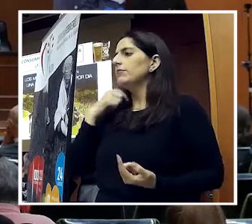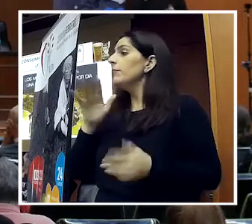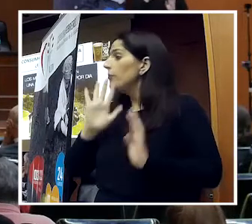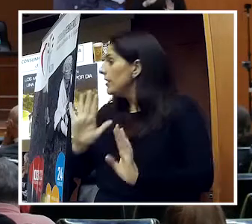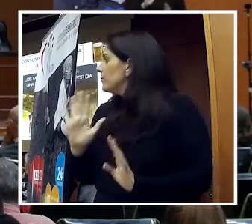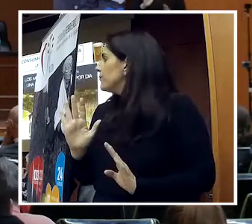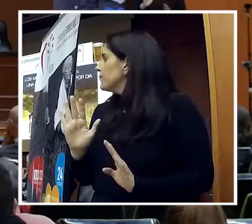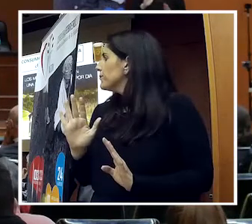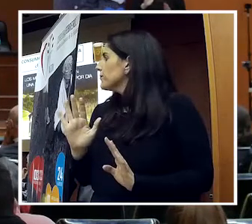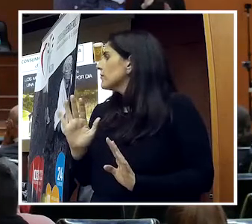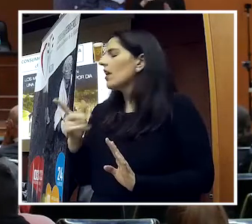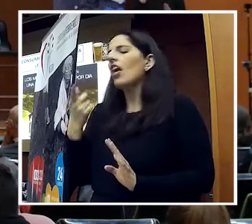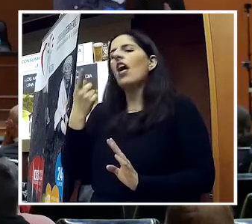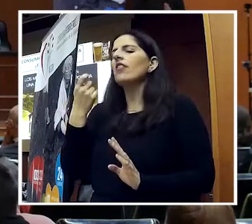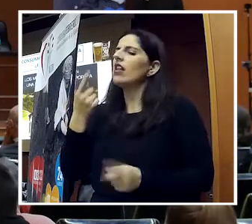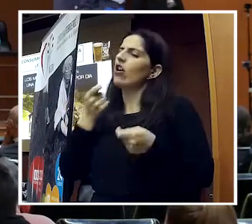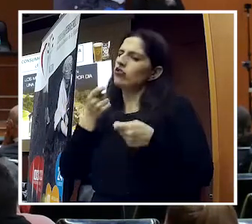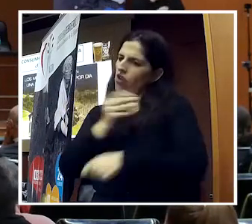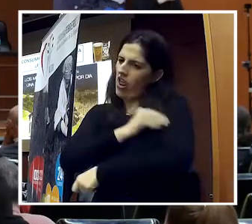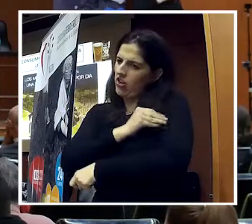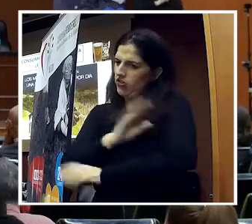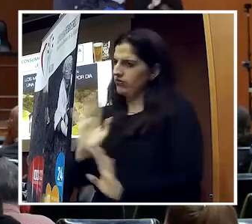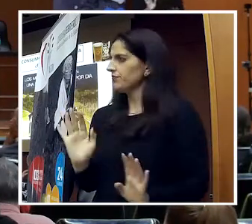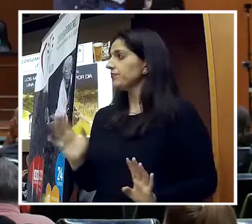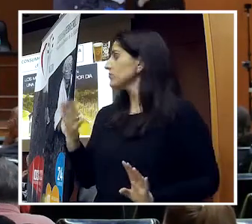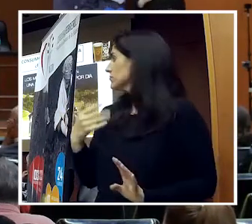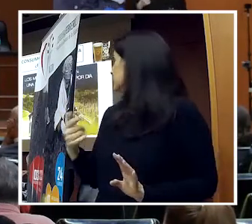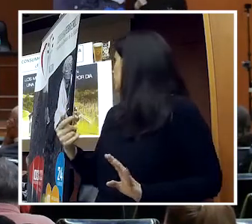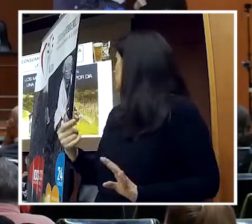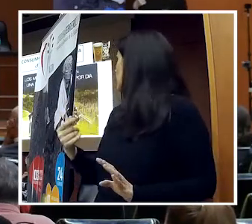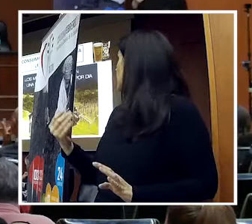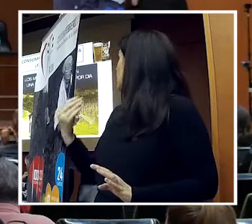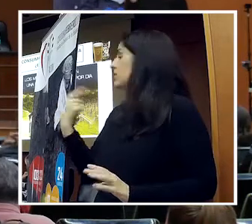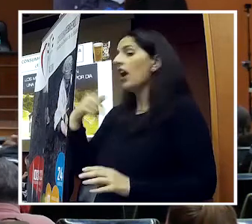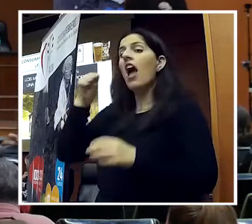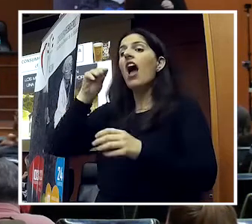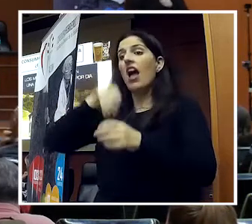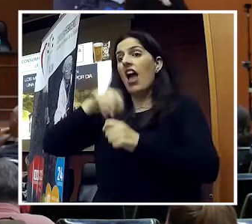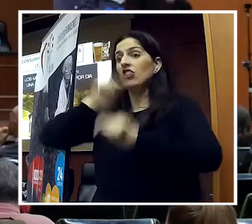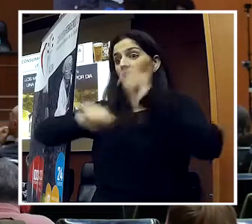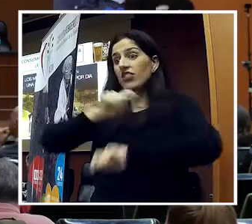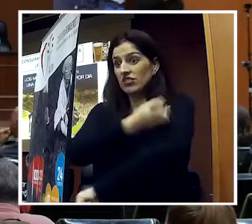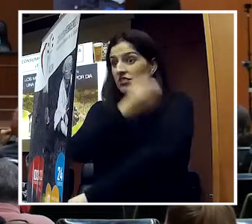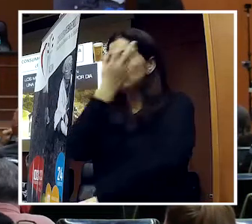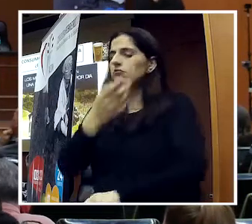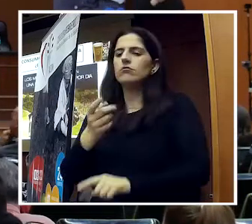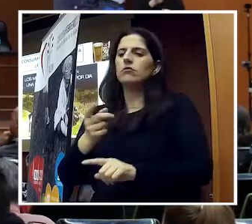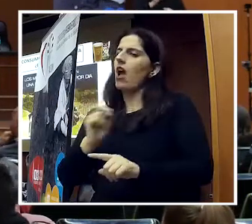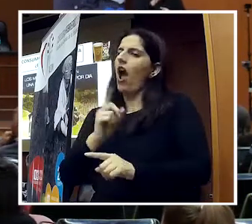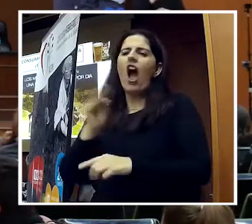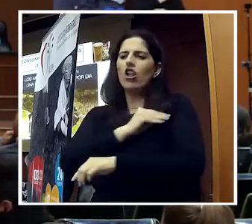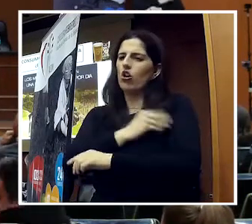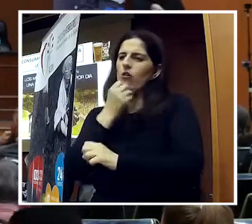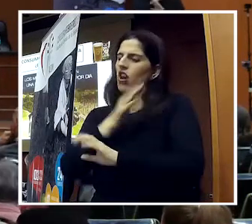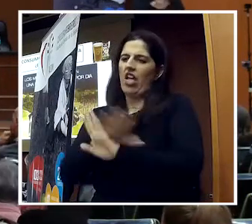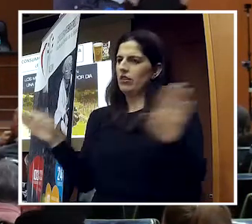duda tenemos que moderar, ¿eh? Yo os voy a dar mi experiencia. Nosotros desde SENFI, desde luego, no apoyamos el consumo de alcohol, ¿vale? No podemos